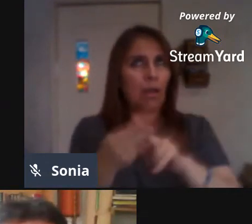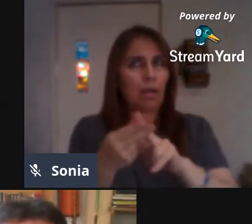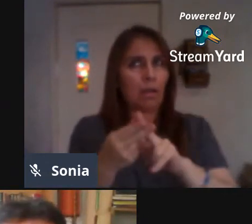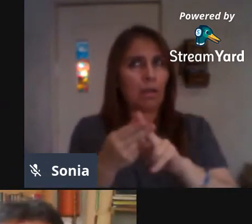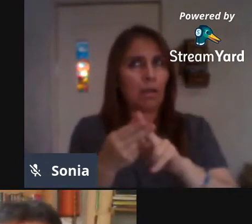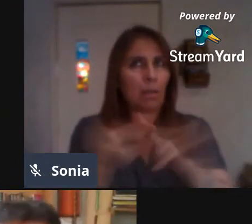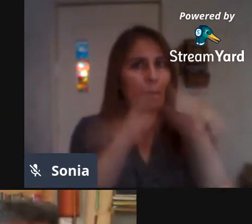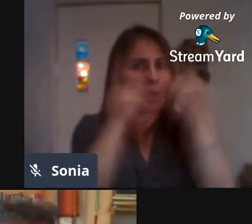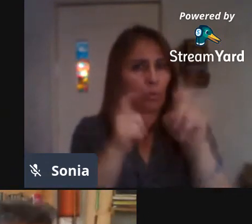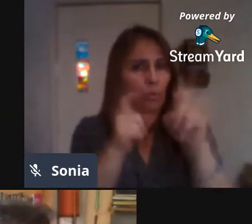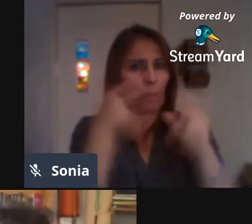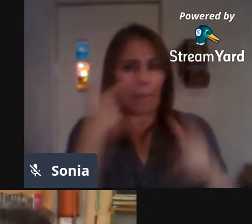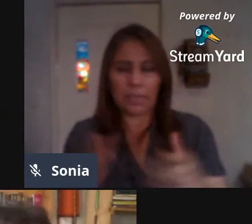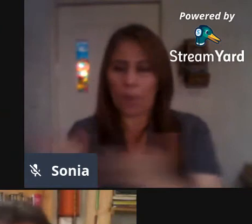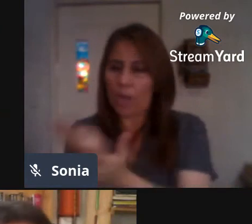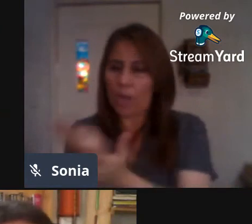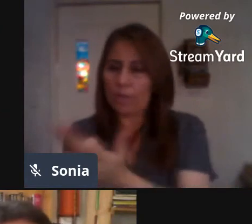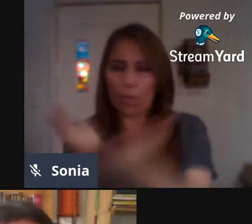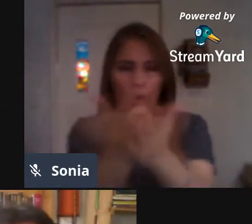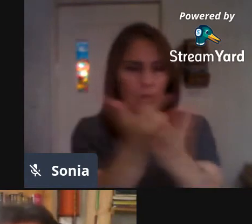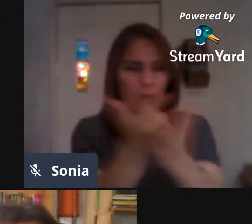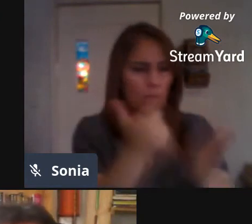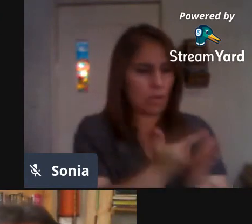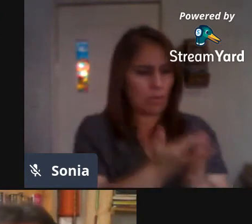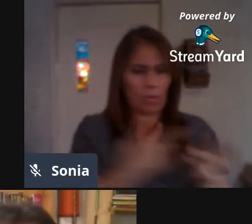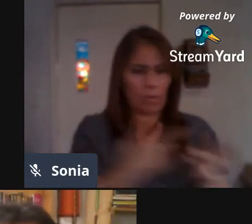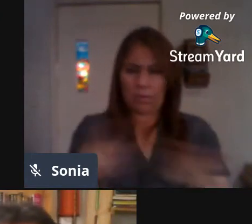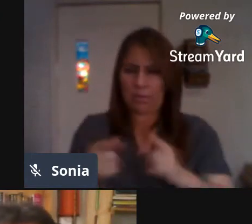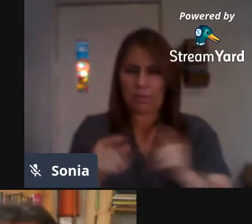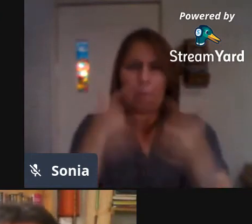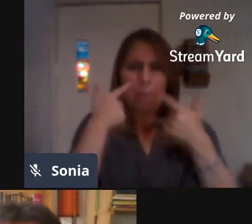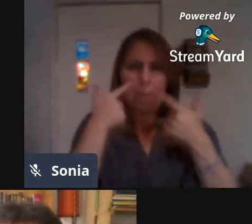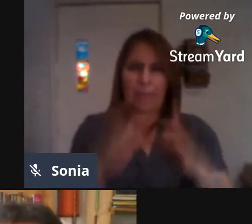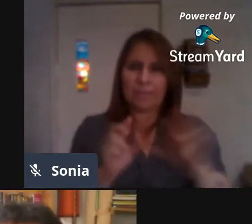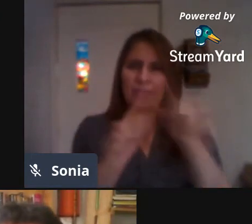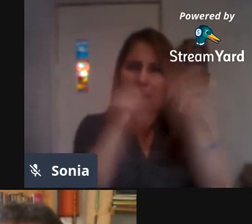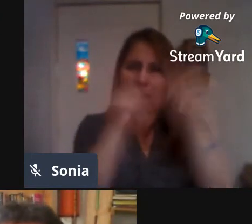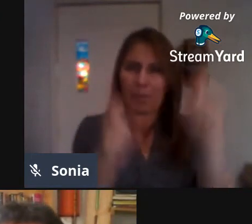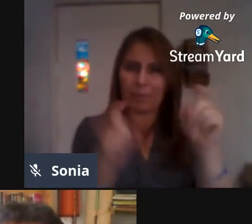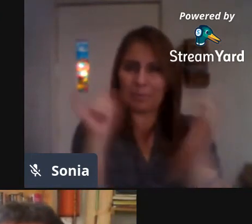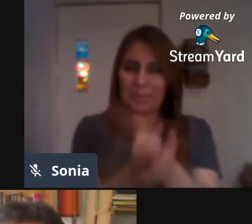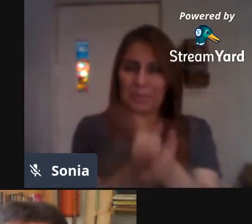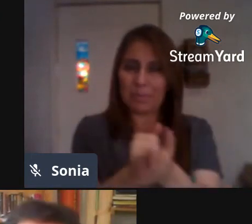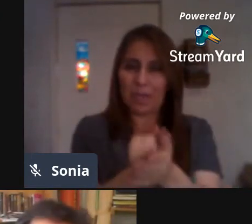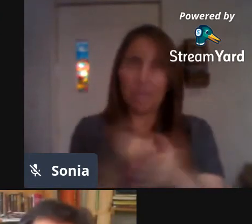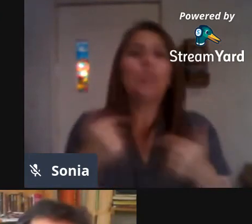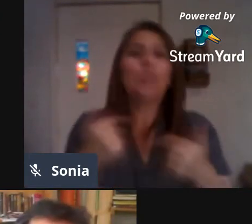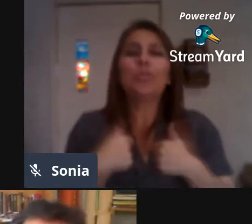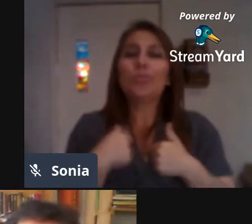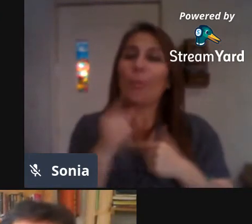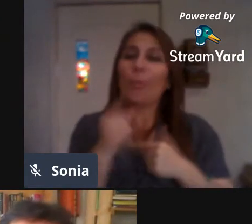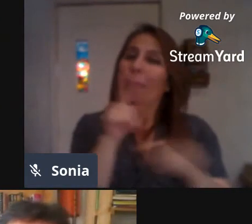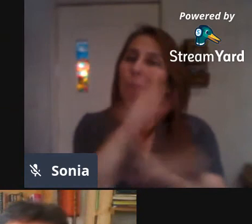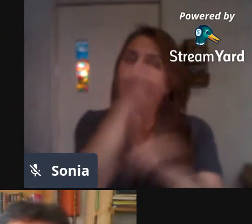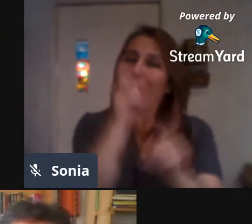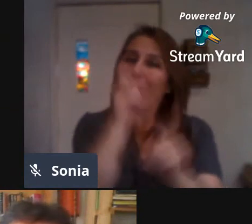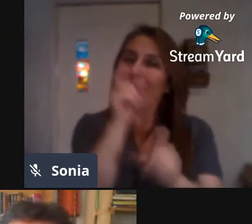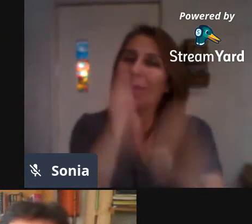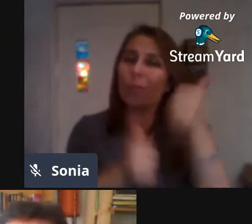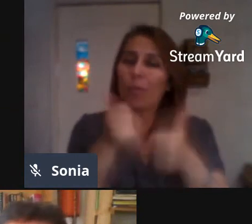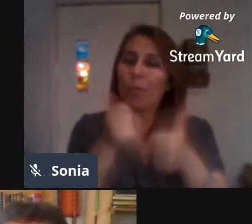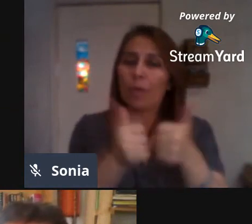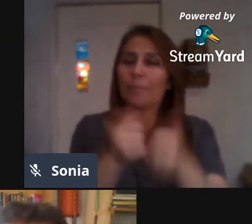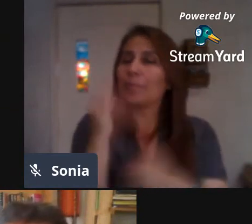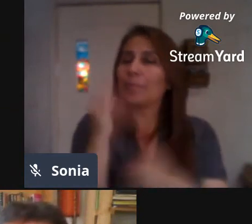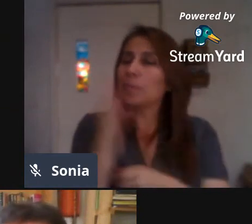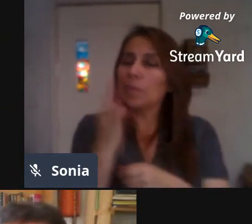épocas y demás y aquí va a preguntar una corte muy particular ya era que siempre que vamos al origen vamos por